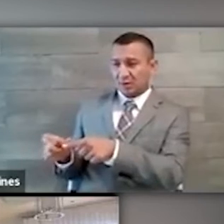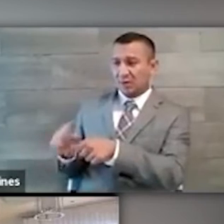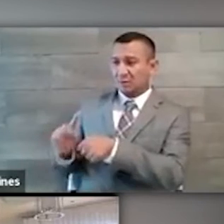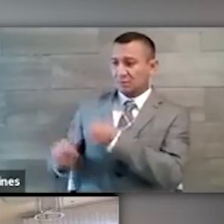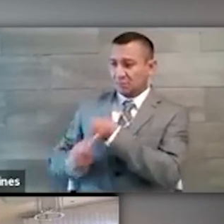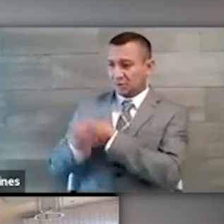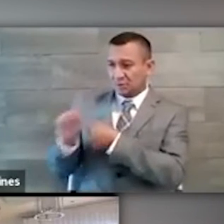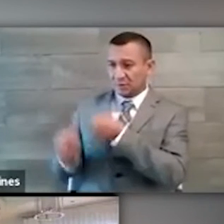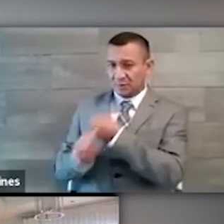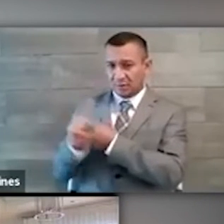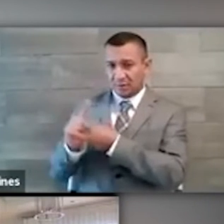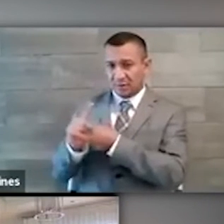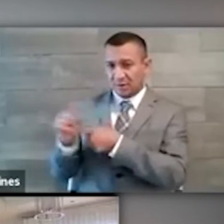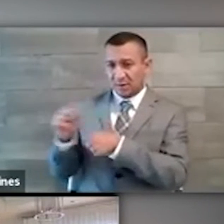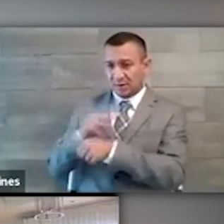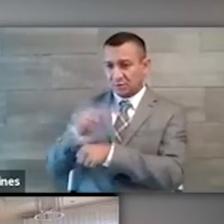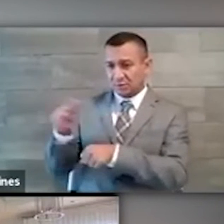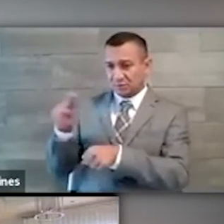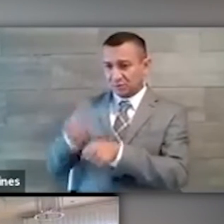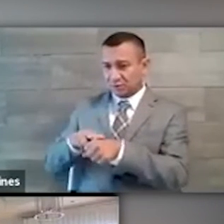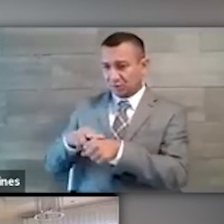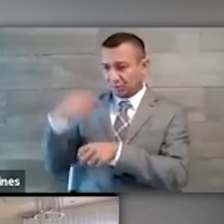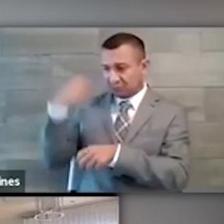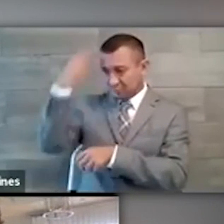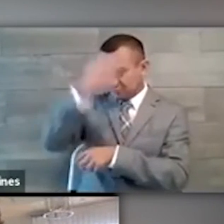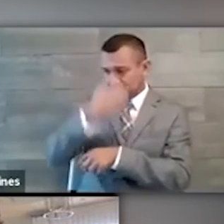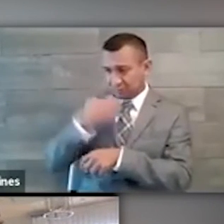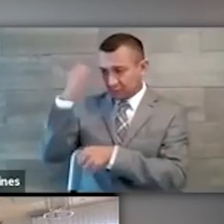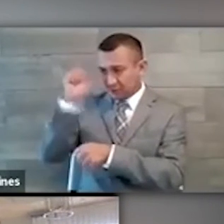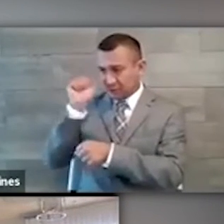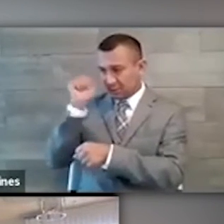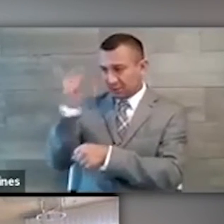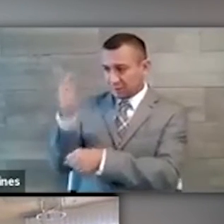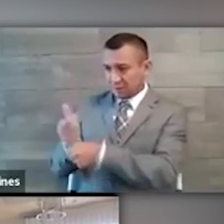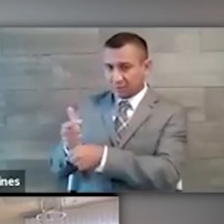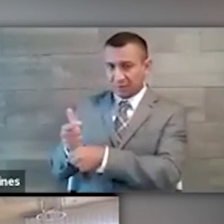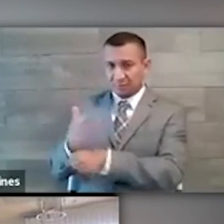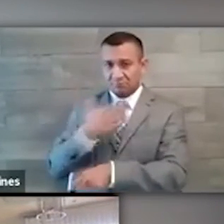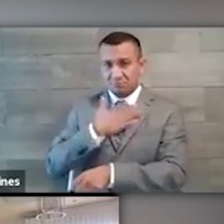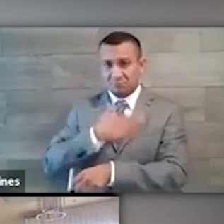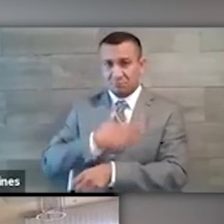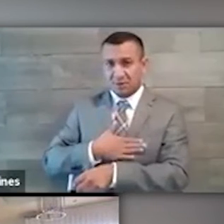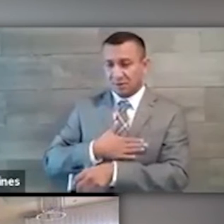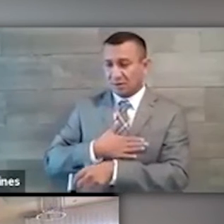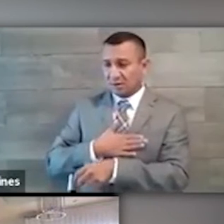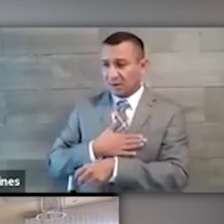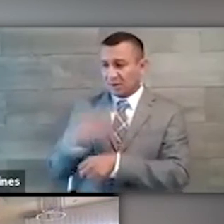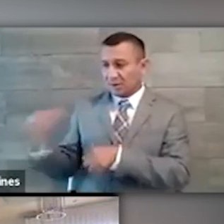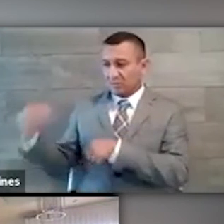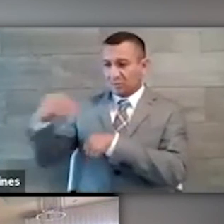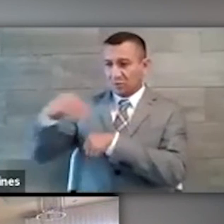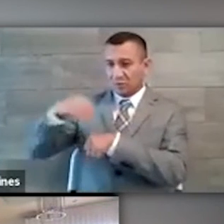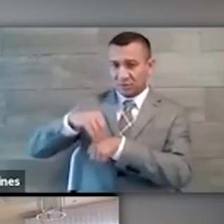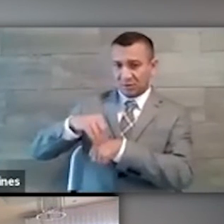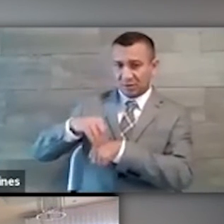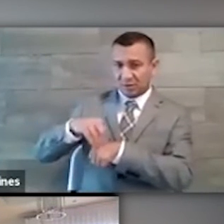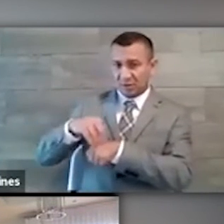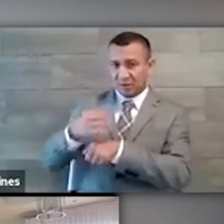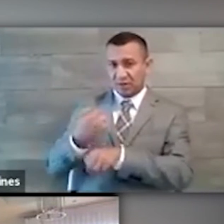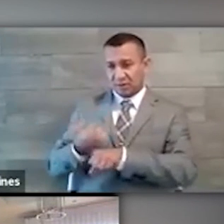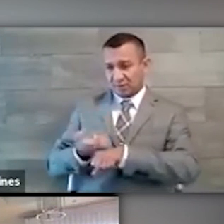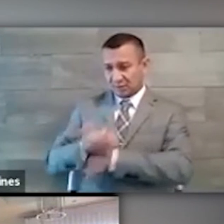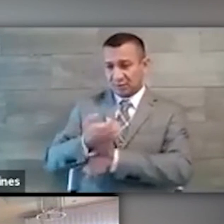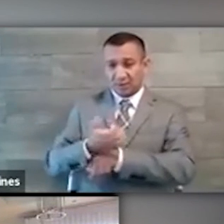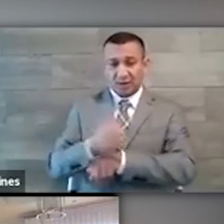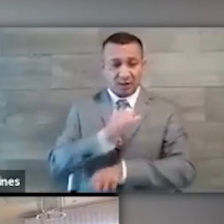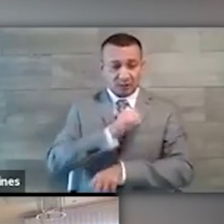a diversas normas que determinan los aspectos presupuestarios de la entidad y las aportaciones estatales que corresponderán a los